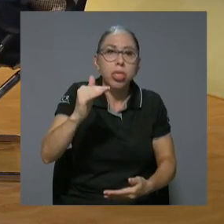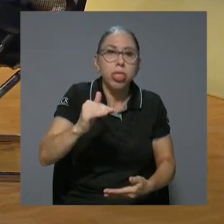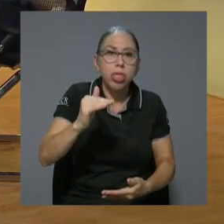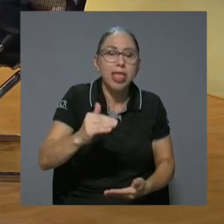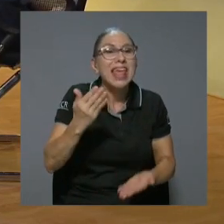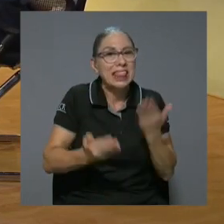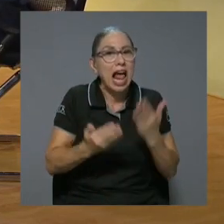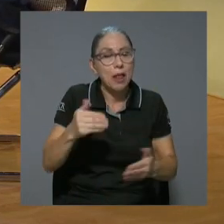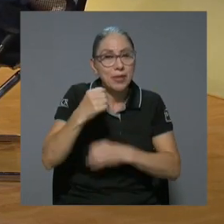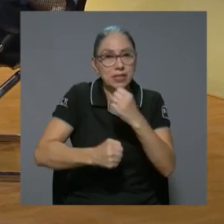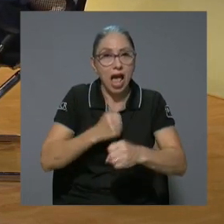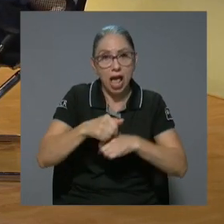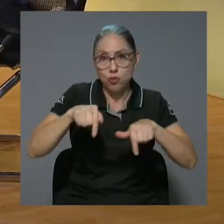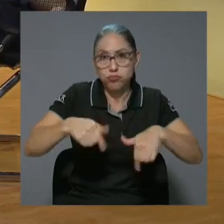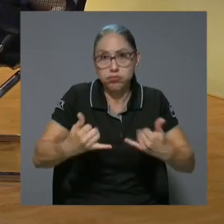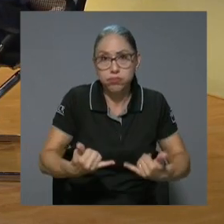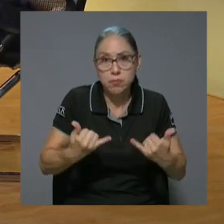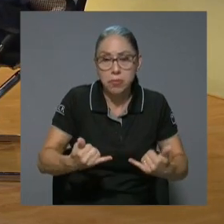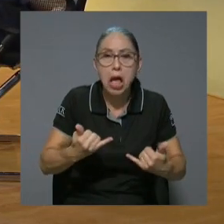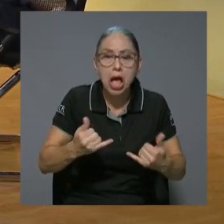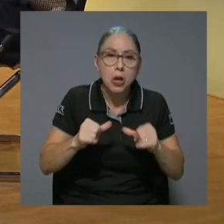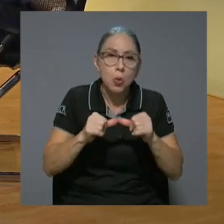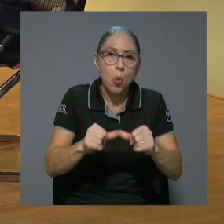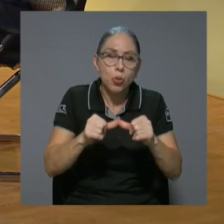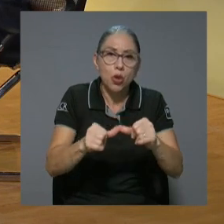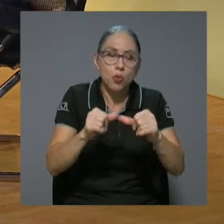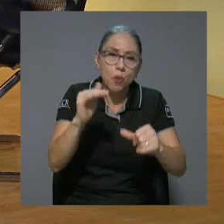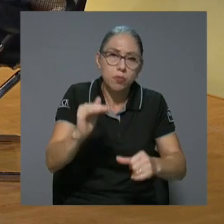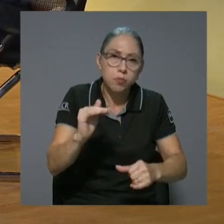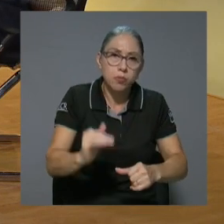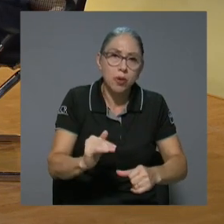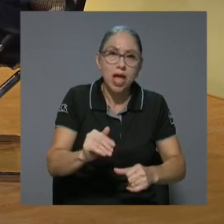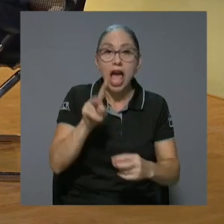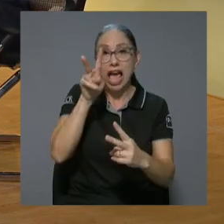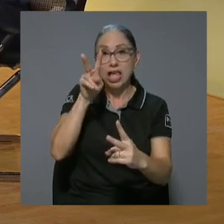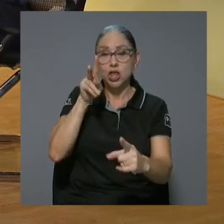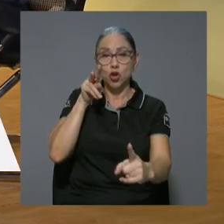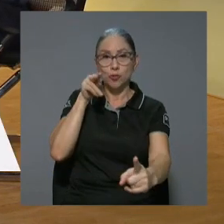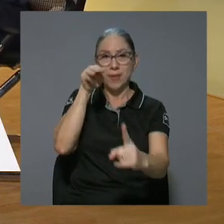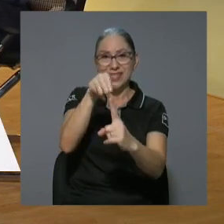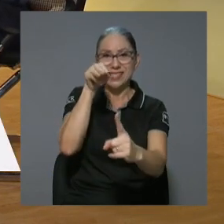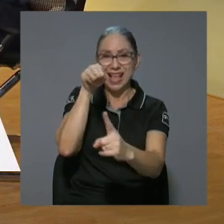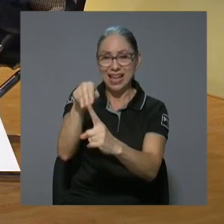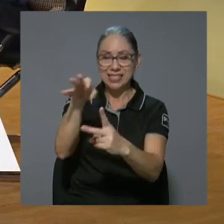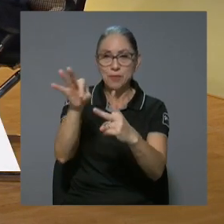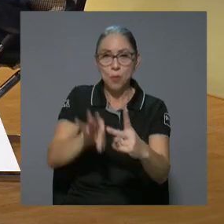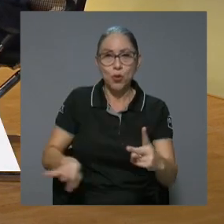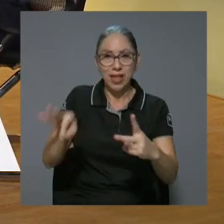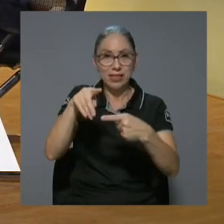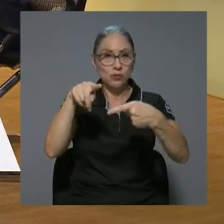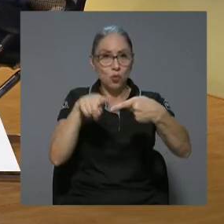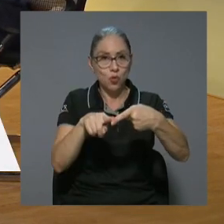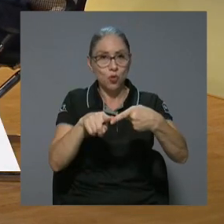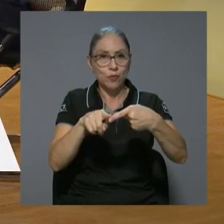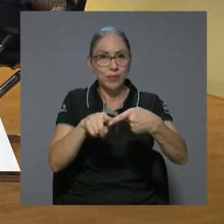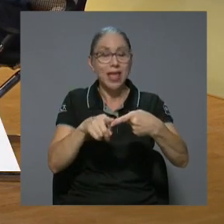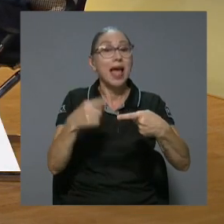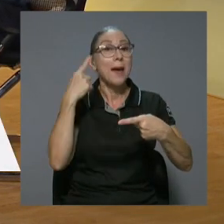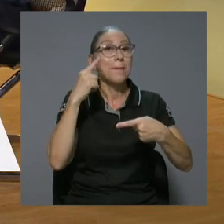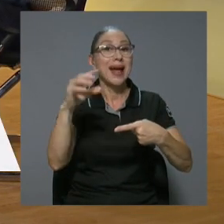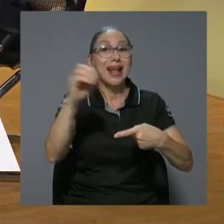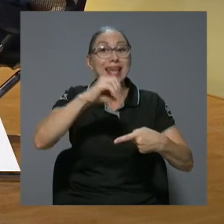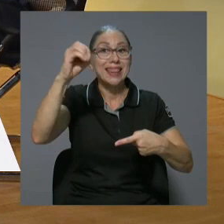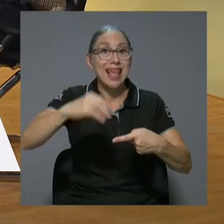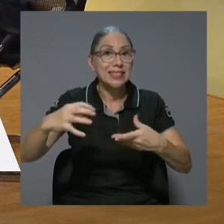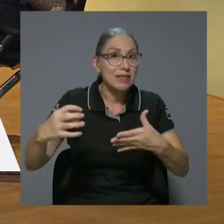en el 2024. Pero ahí simplemente hay dos mensajes que creo que son claves. Uno es que el espacio para que las tasas bajen